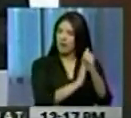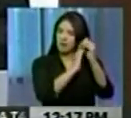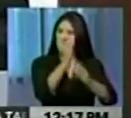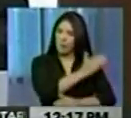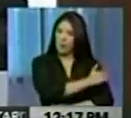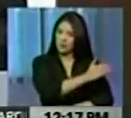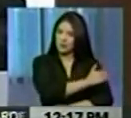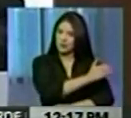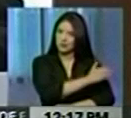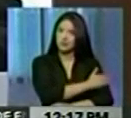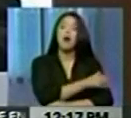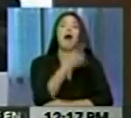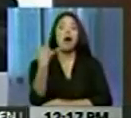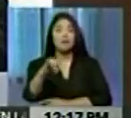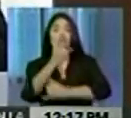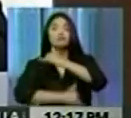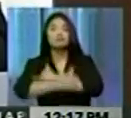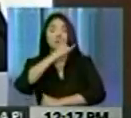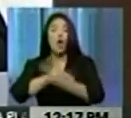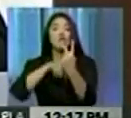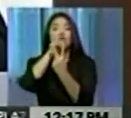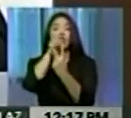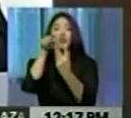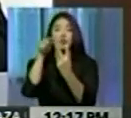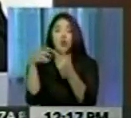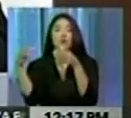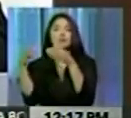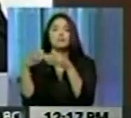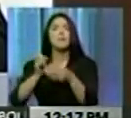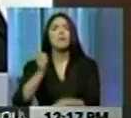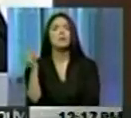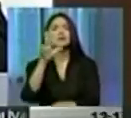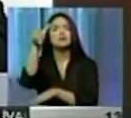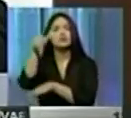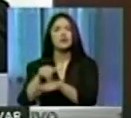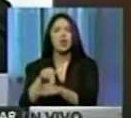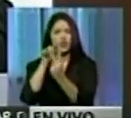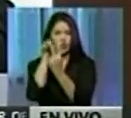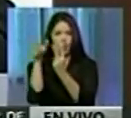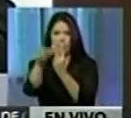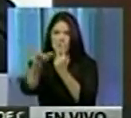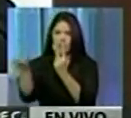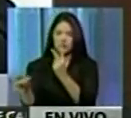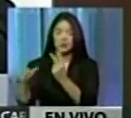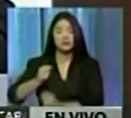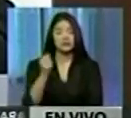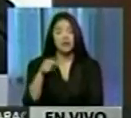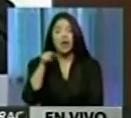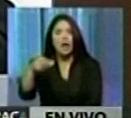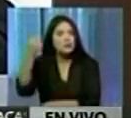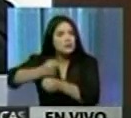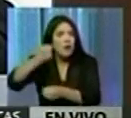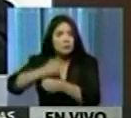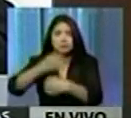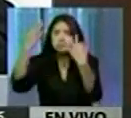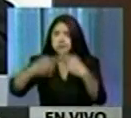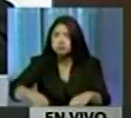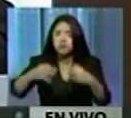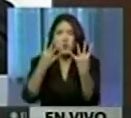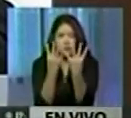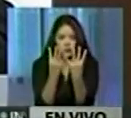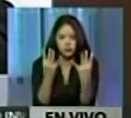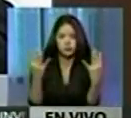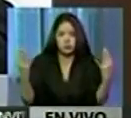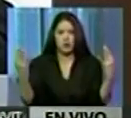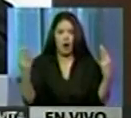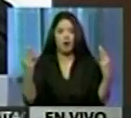derecha, resultaron heridos dos funcionarios del Cuerpo de Policía Nacional Bolivariano que cumplían el deber durante el dispositivo de